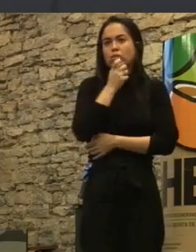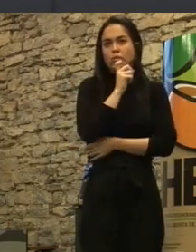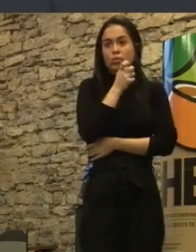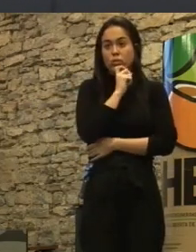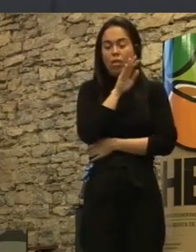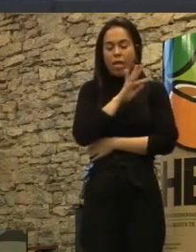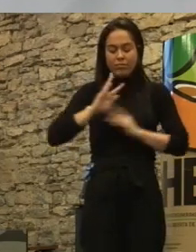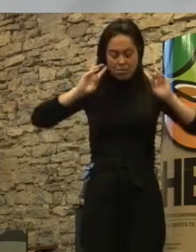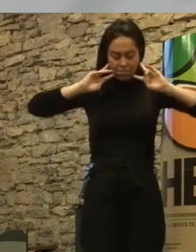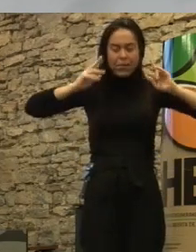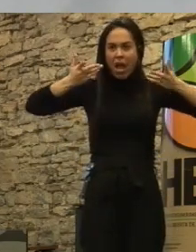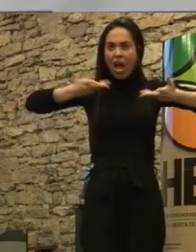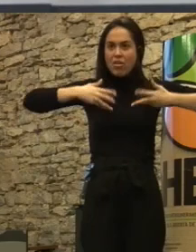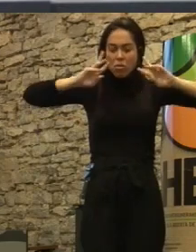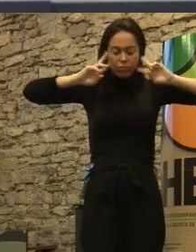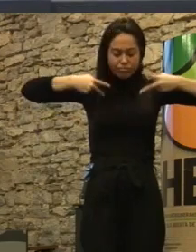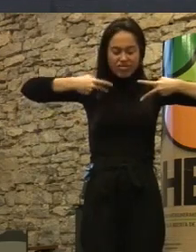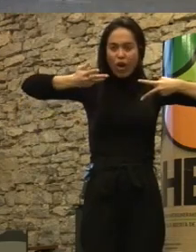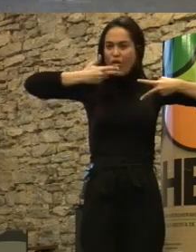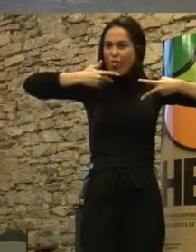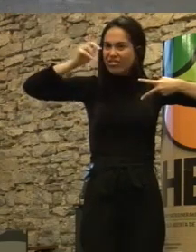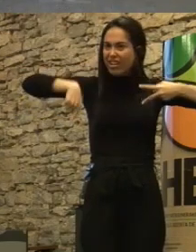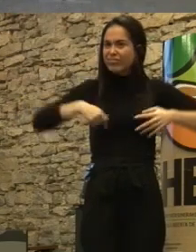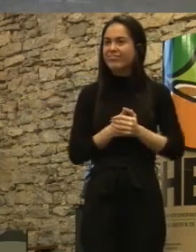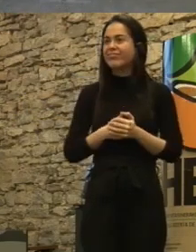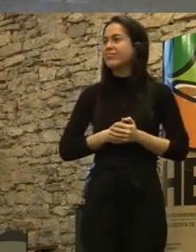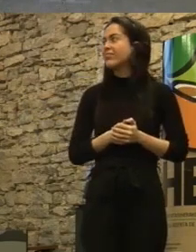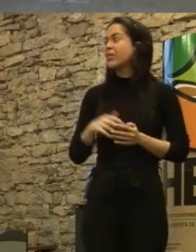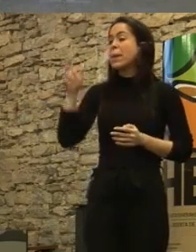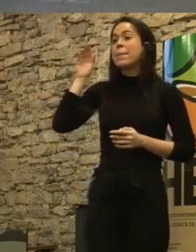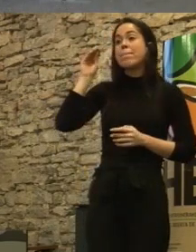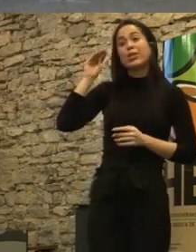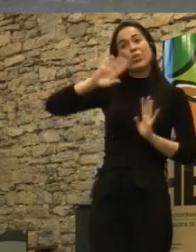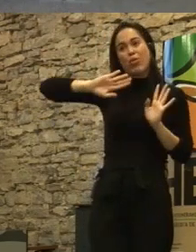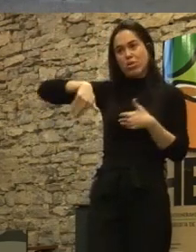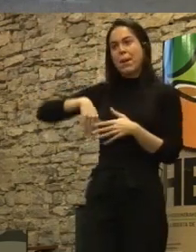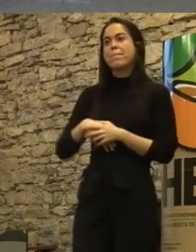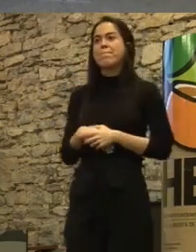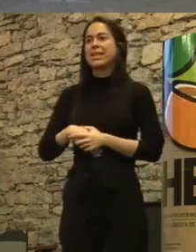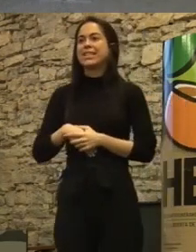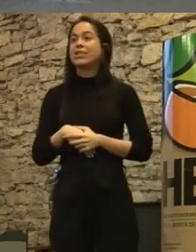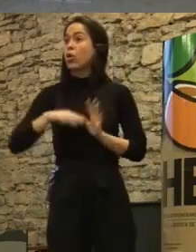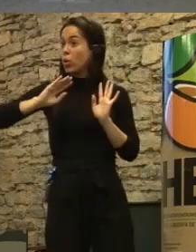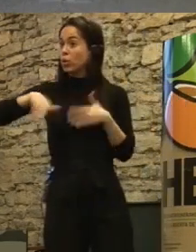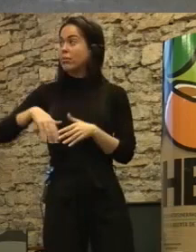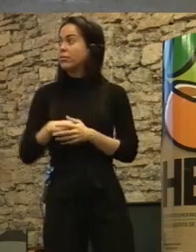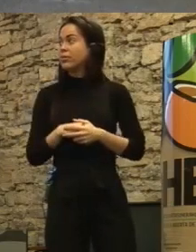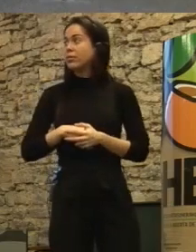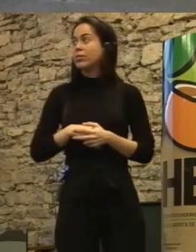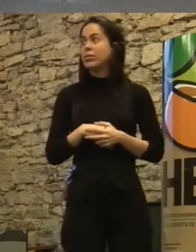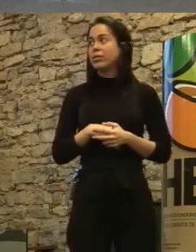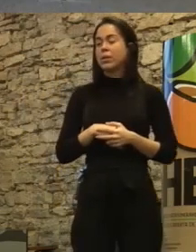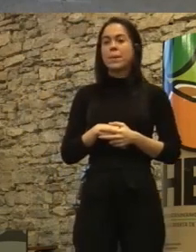también a conocerse, pero esto es al margen. Tenemos ahí otra pregunta, yo creo la última, sí. ¿La última? Pues una